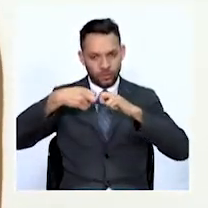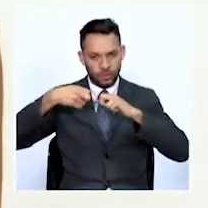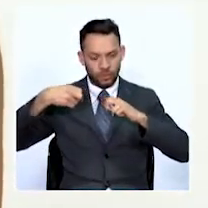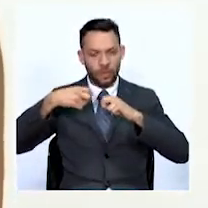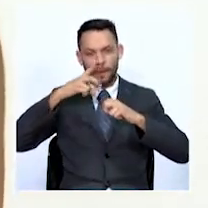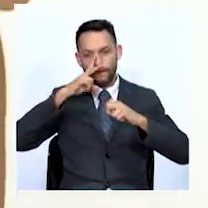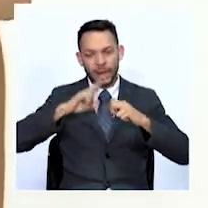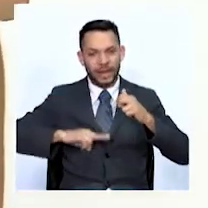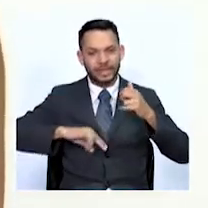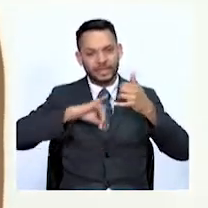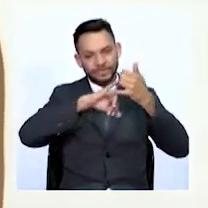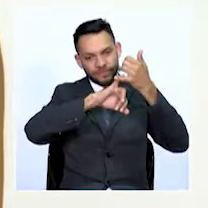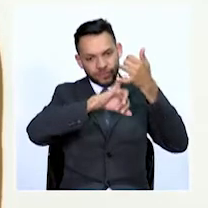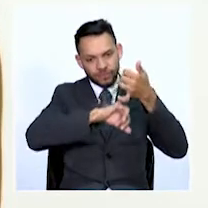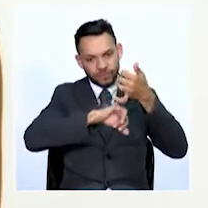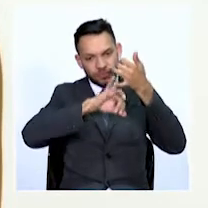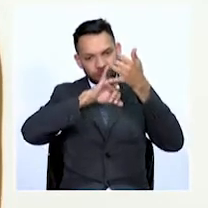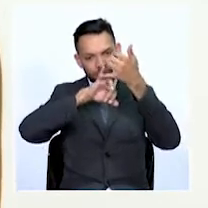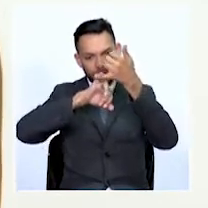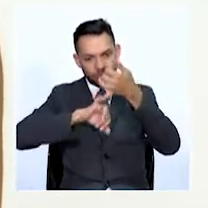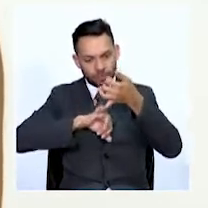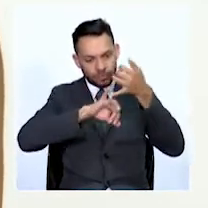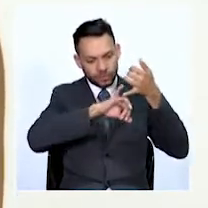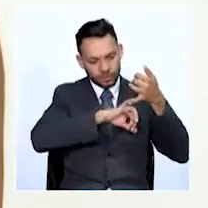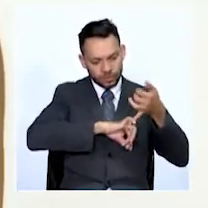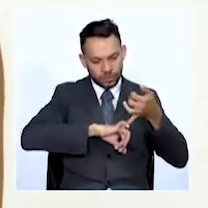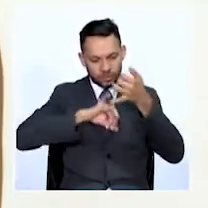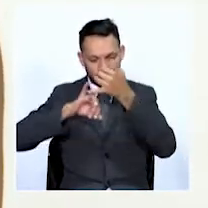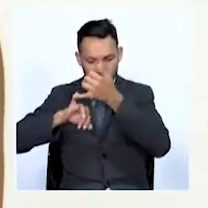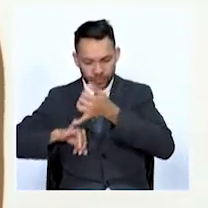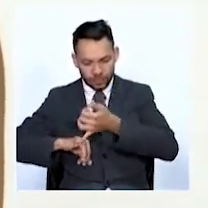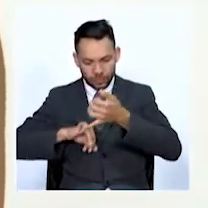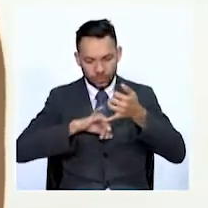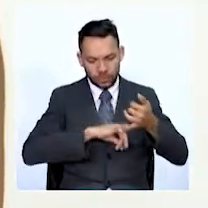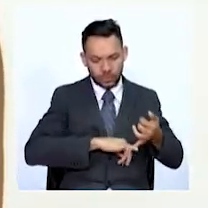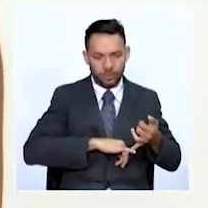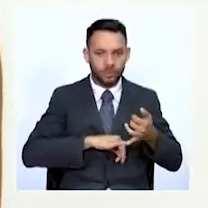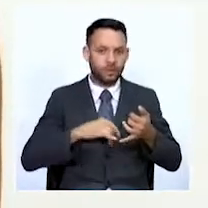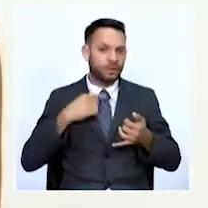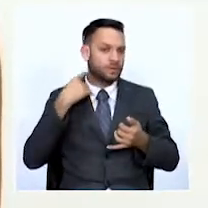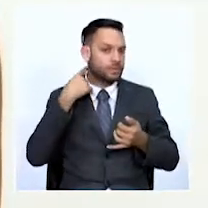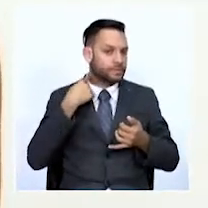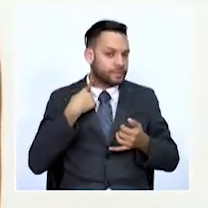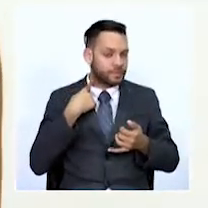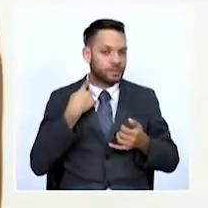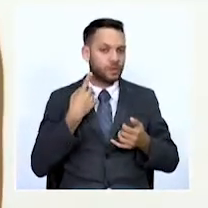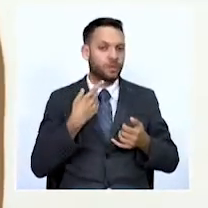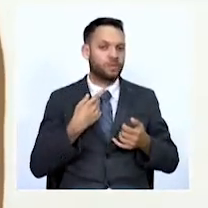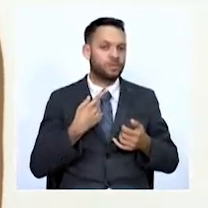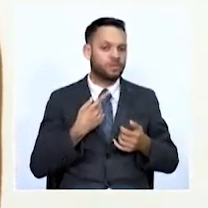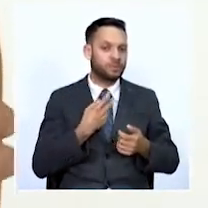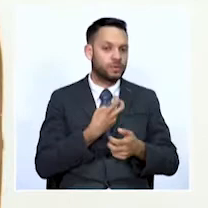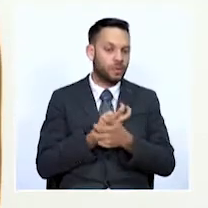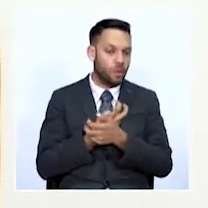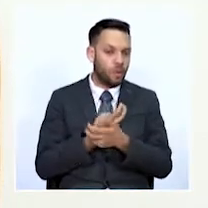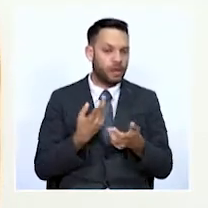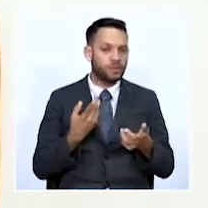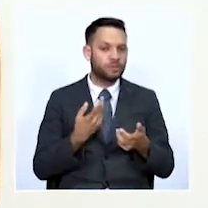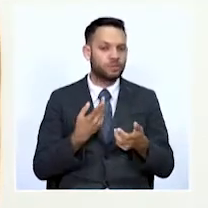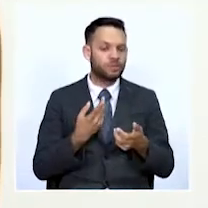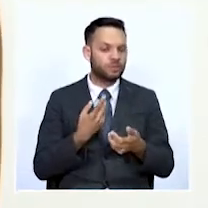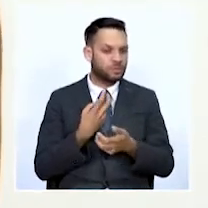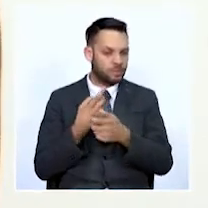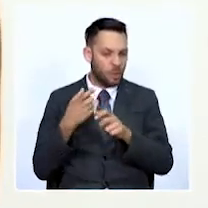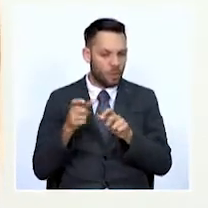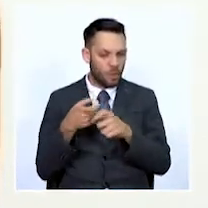musculares. Entonces no es solamente tratamiento del hombro, es tratamiento de la columna cervical, del cuello, de la columna dorsal, de